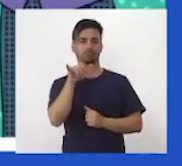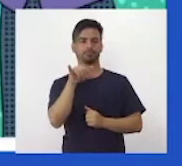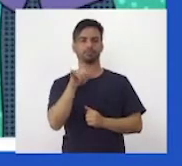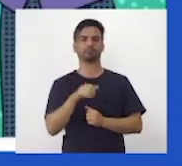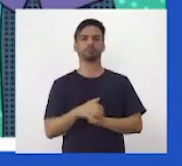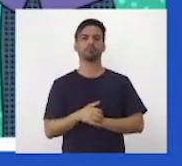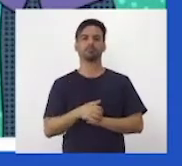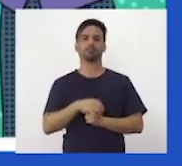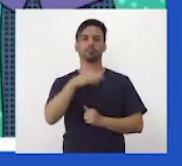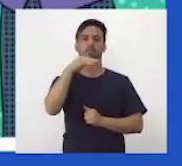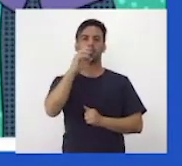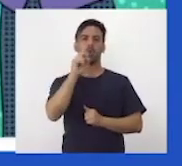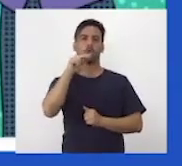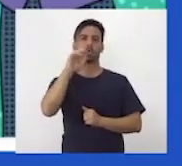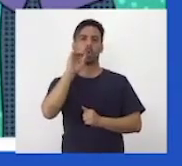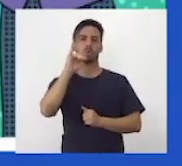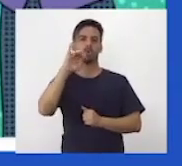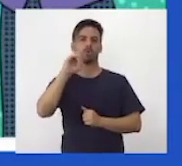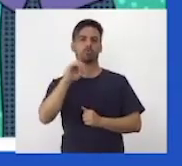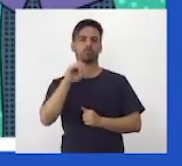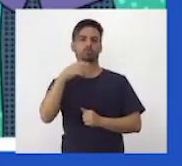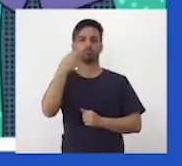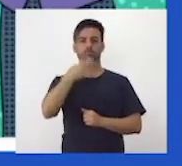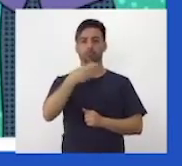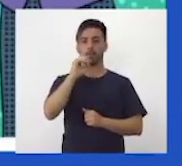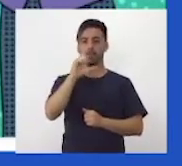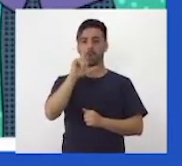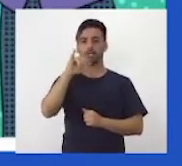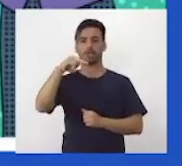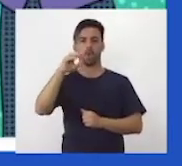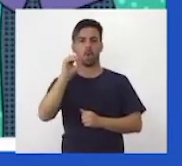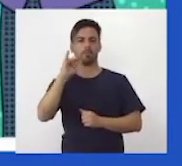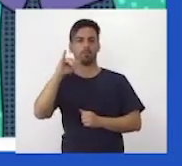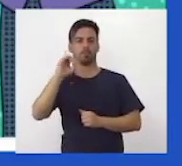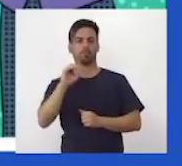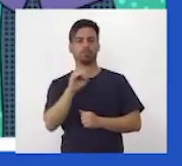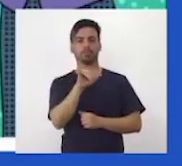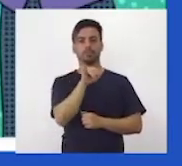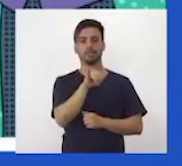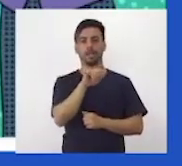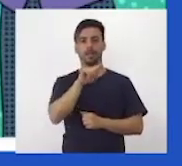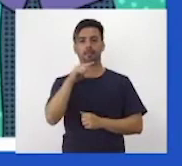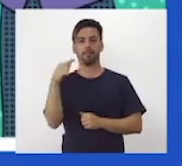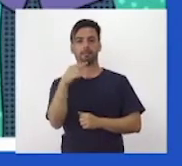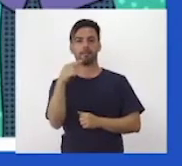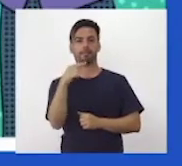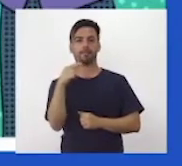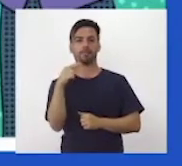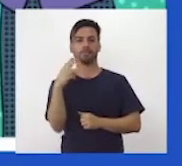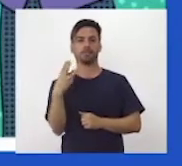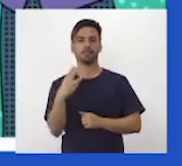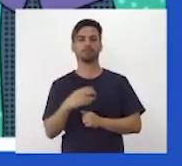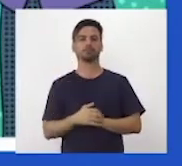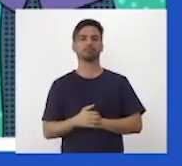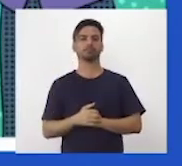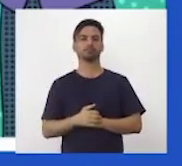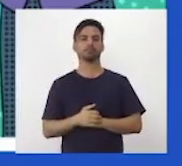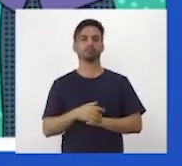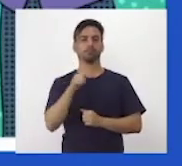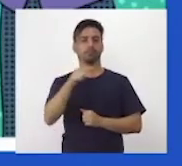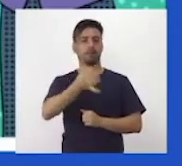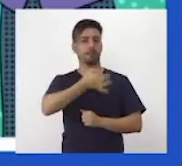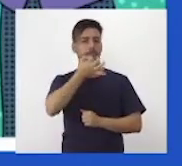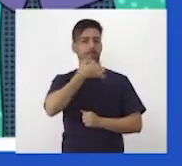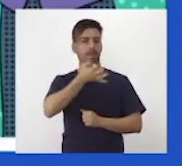8y y el polinomio y menos 3. Vamos a aplicar el mismo proceder que ahorita les